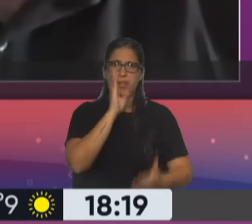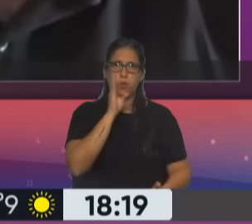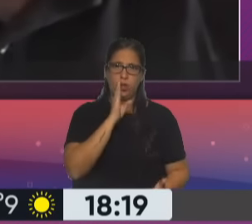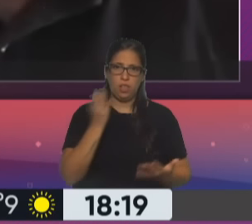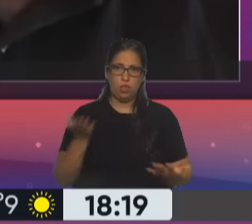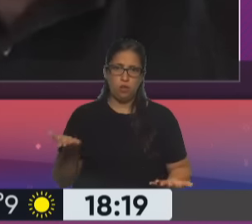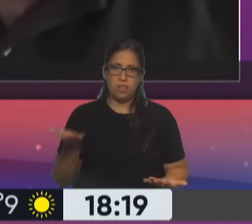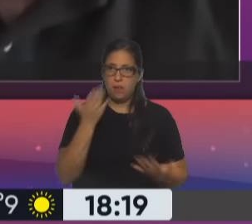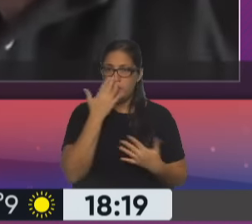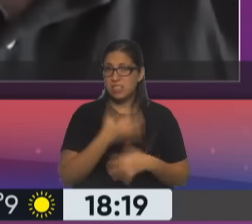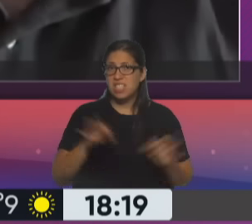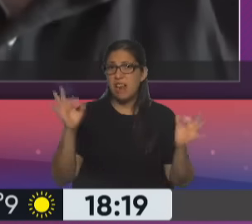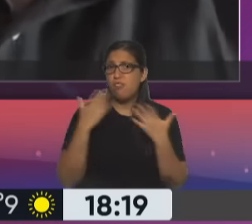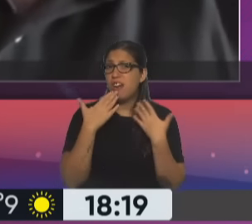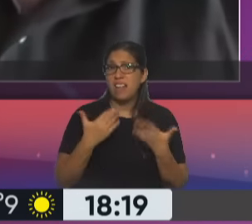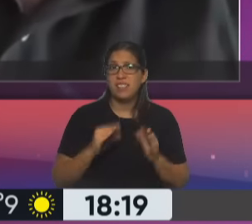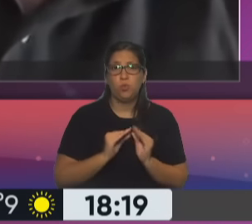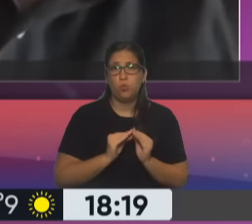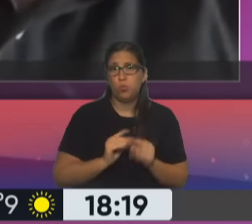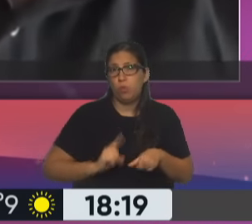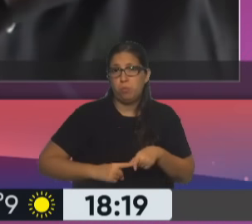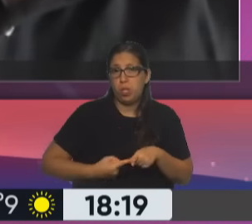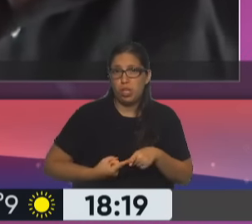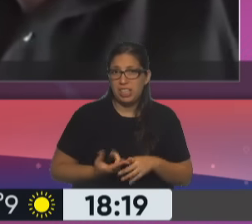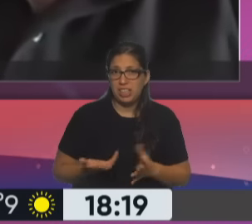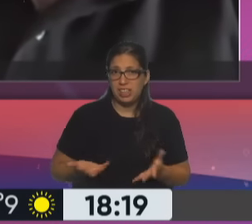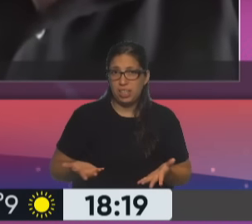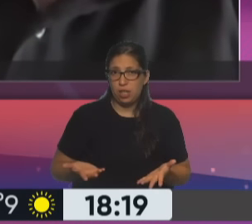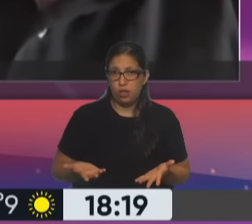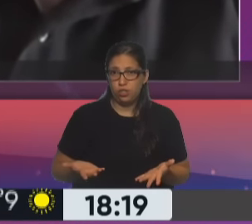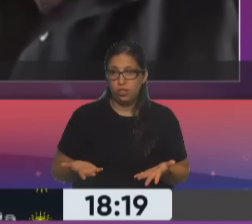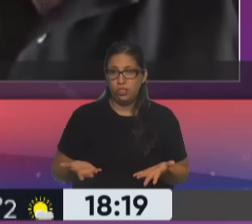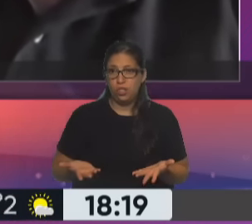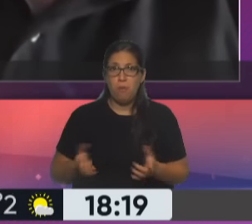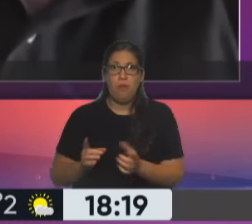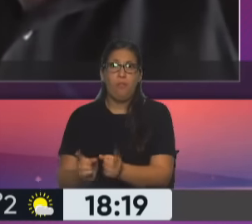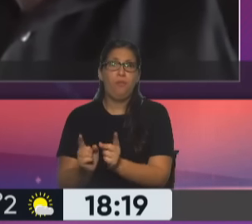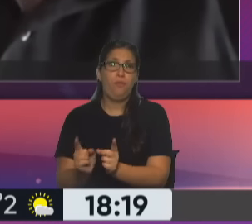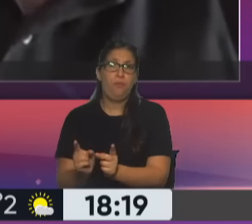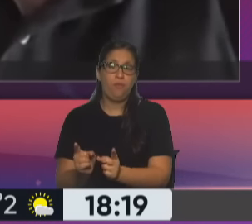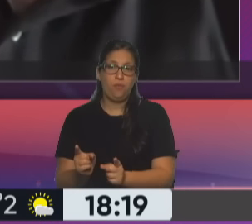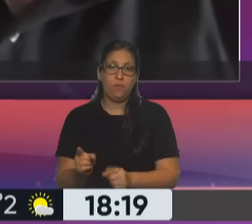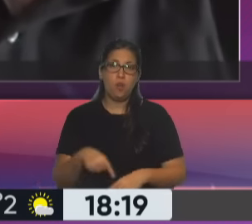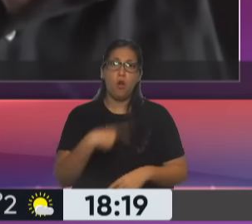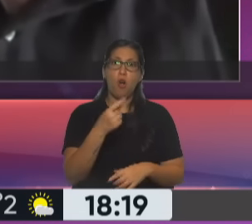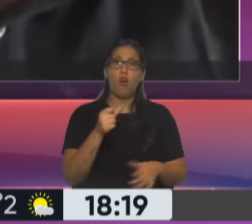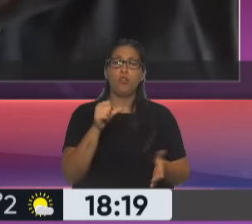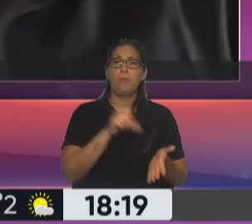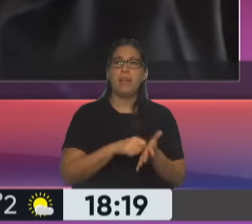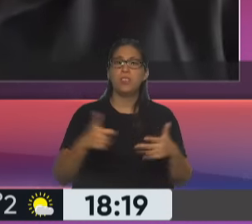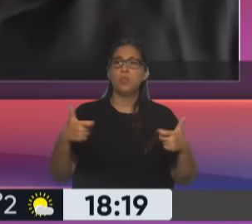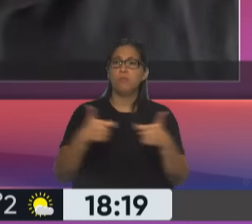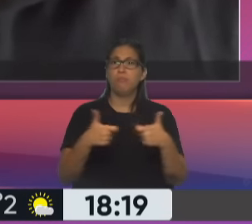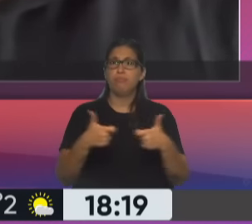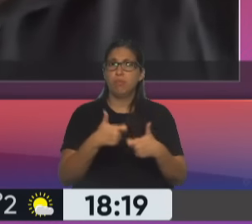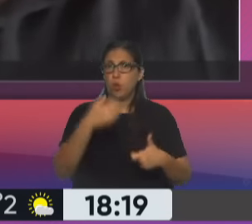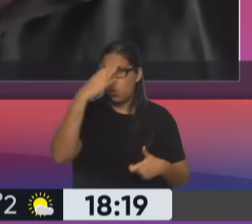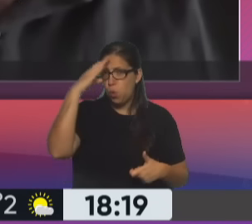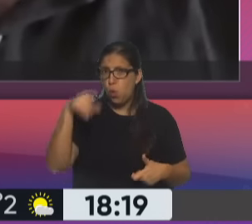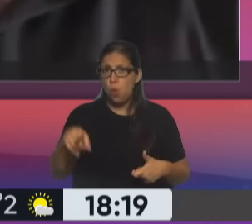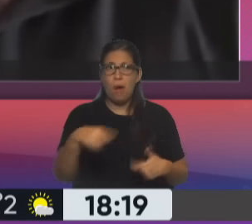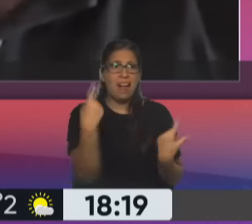por motivos políticos. Digo, y tampoco no es la misma, ningún país que hoy sea aliado de Cuba va a dejar su vida o va a dejar